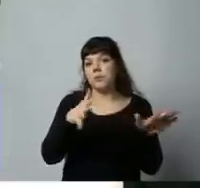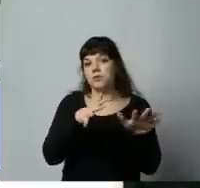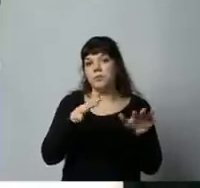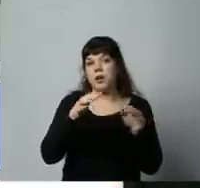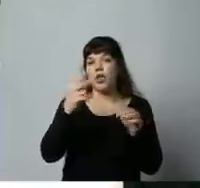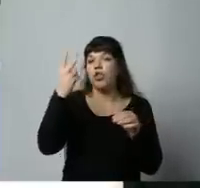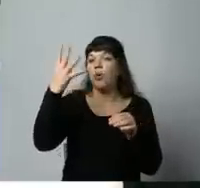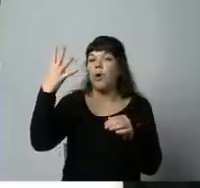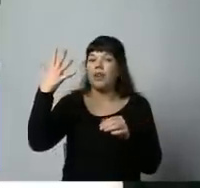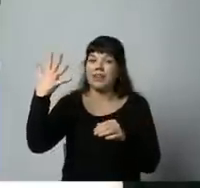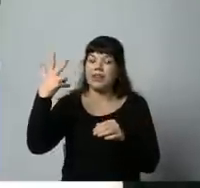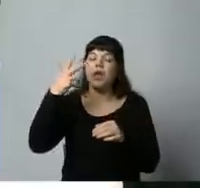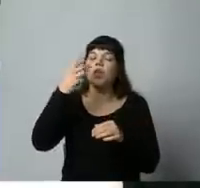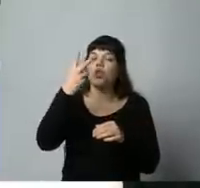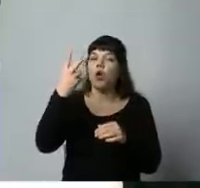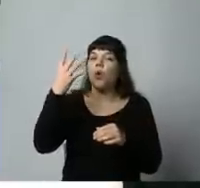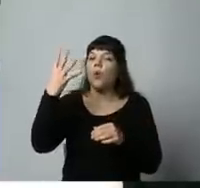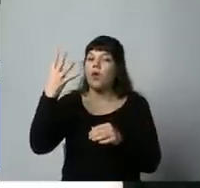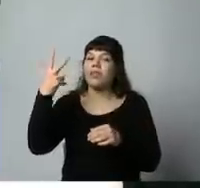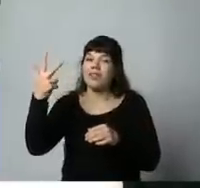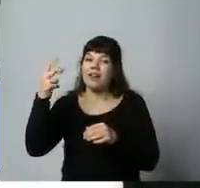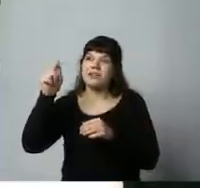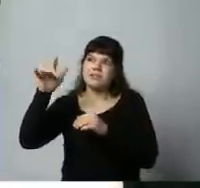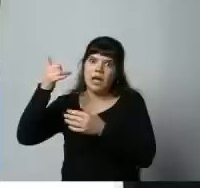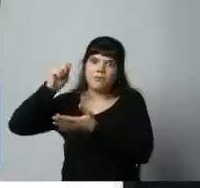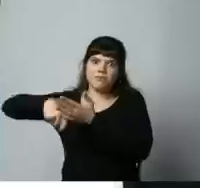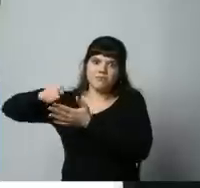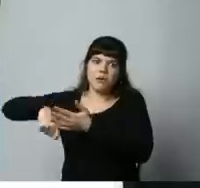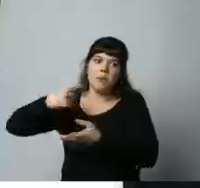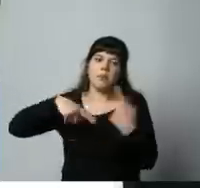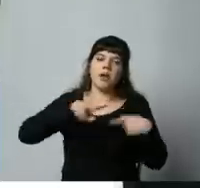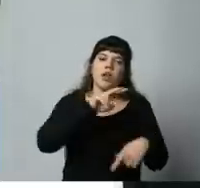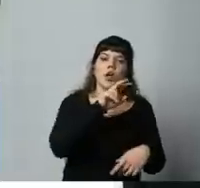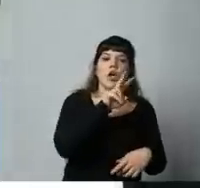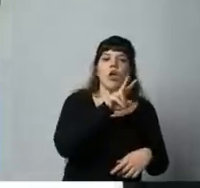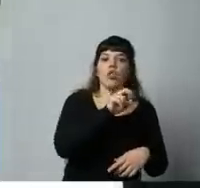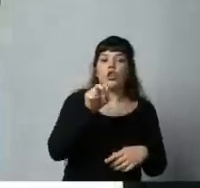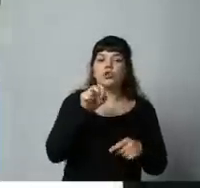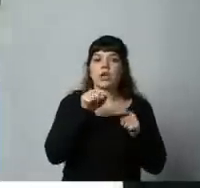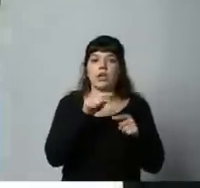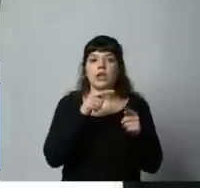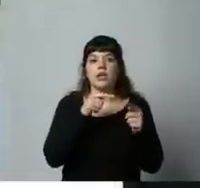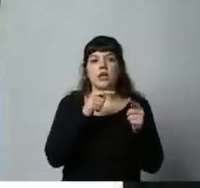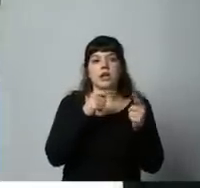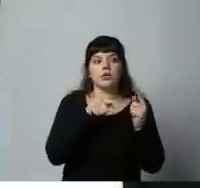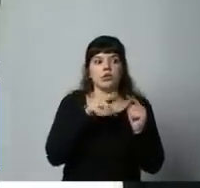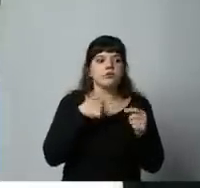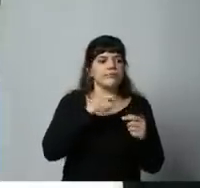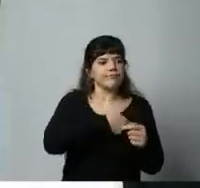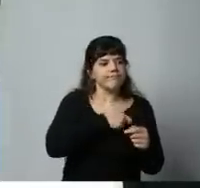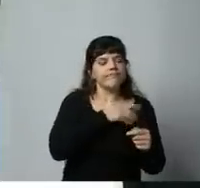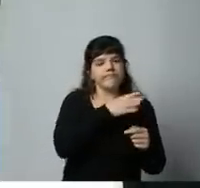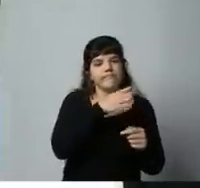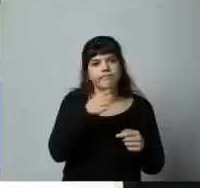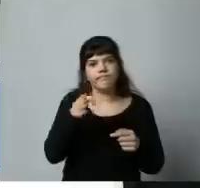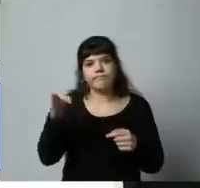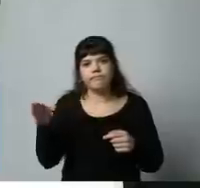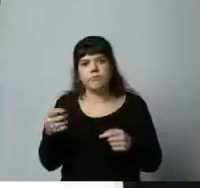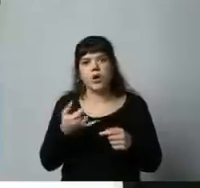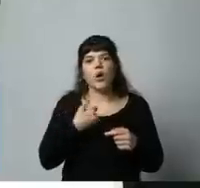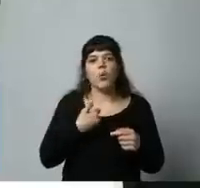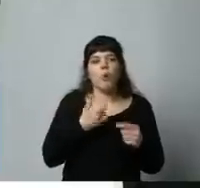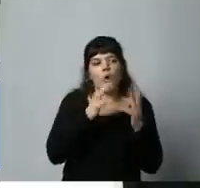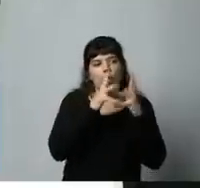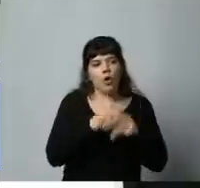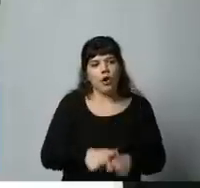243 que estaban registradas estamos haciendo una inspección Y desde ahí estamos diseñando